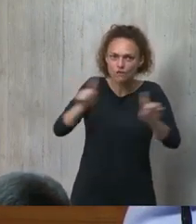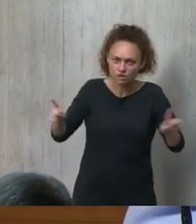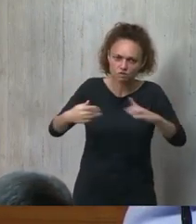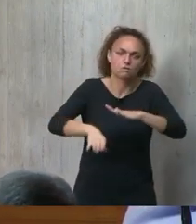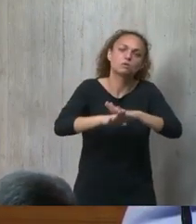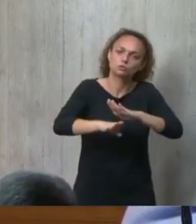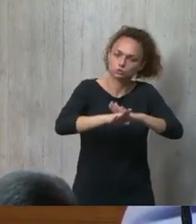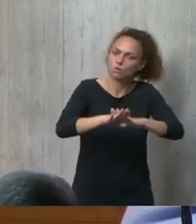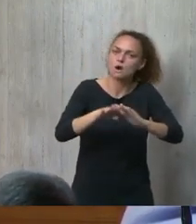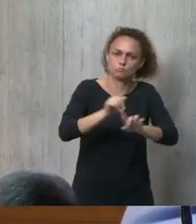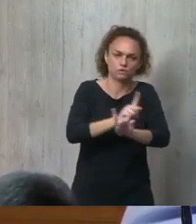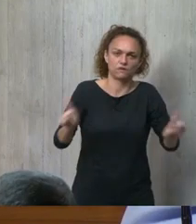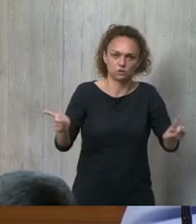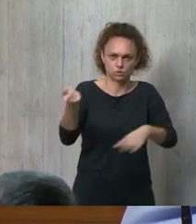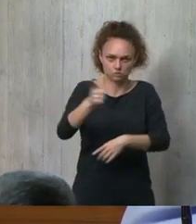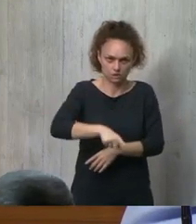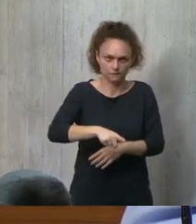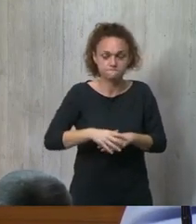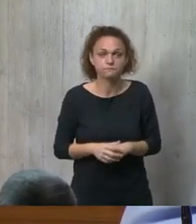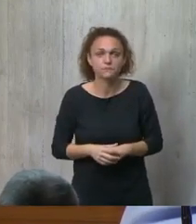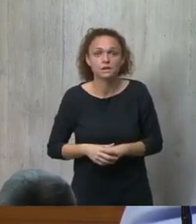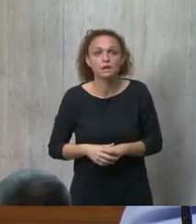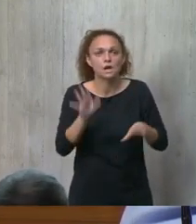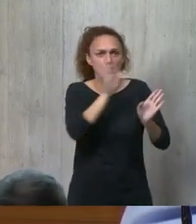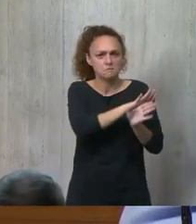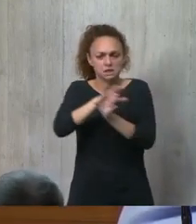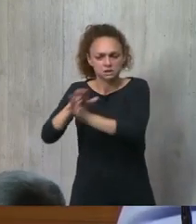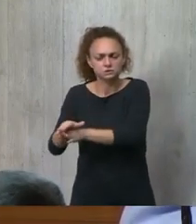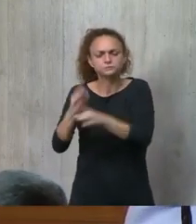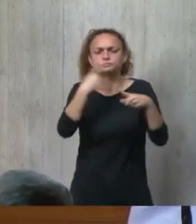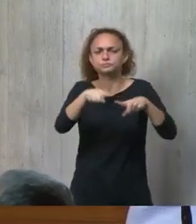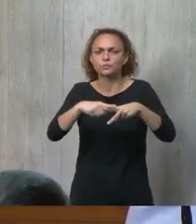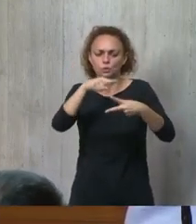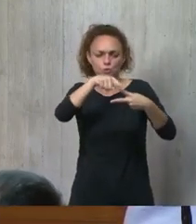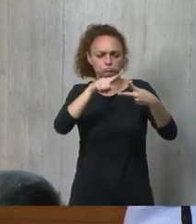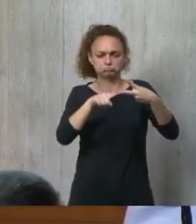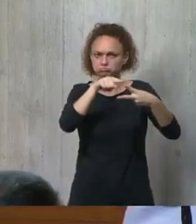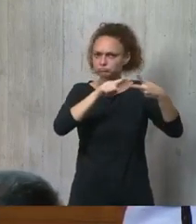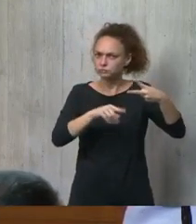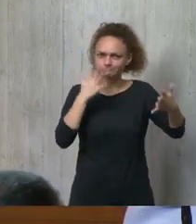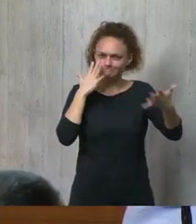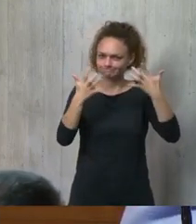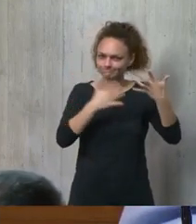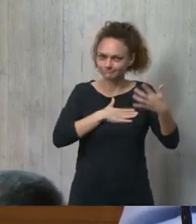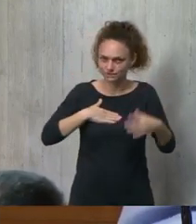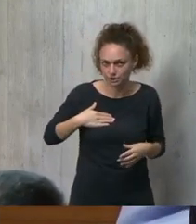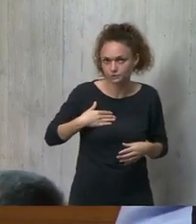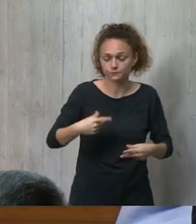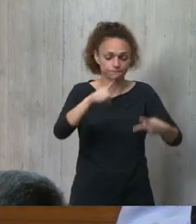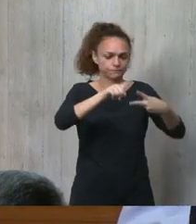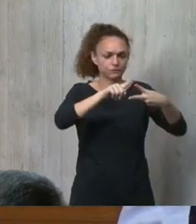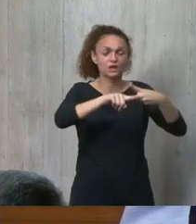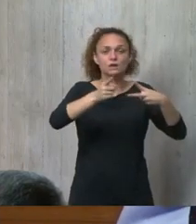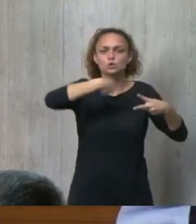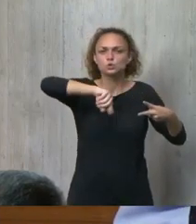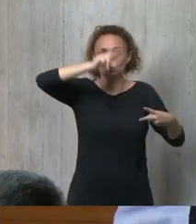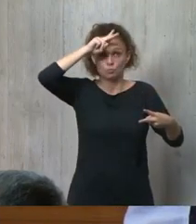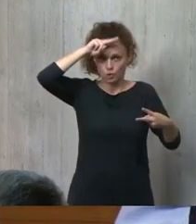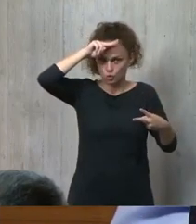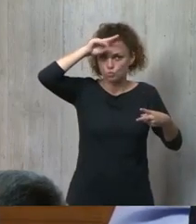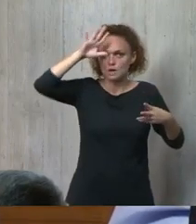esta circunstancia, quiero destacar dos cuestiones que se han mencionado. Una, a nosotros nos preocupaba, una vez descartado